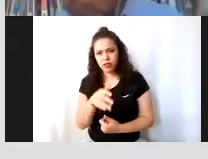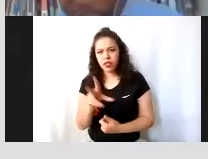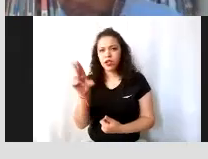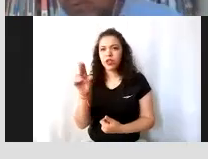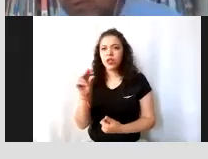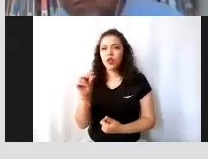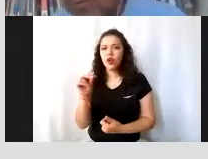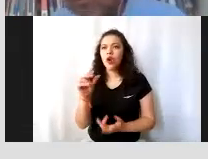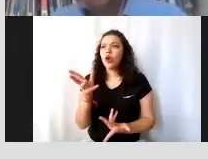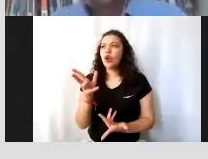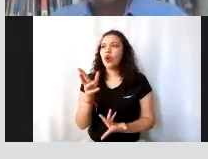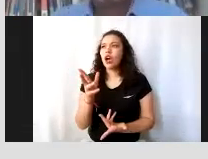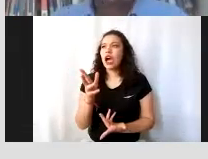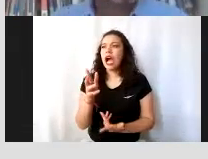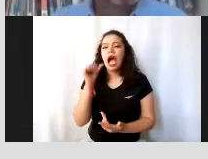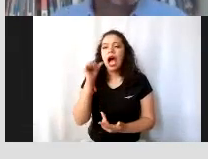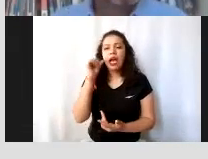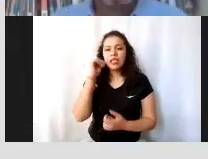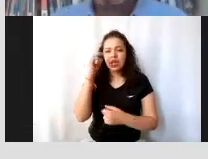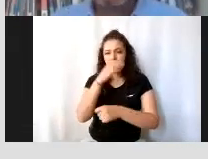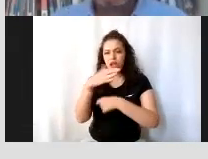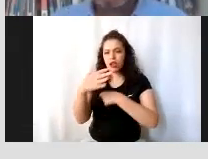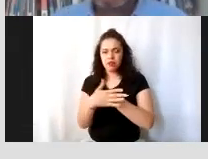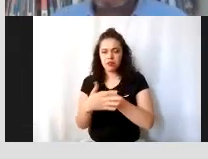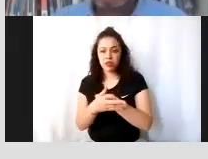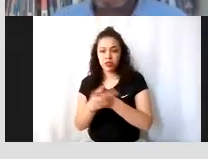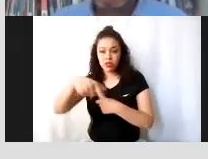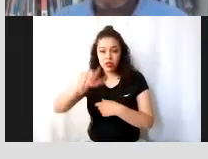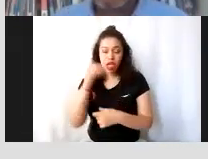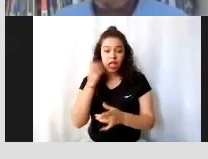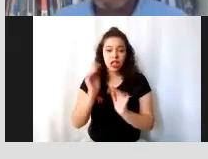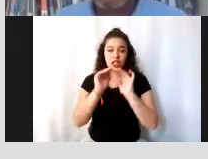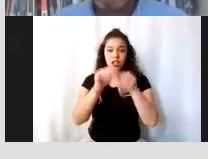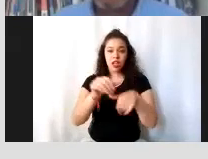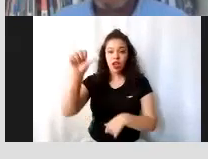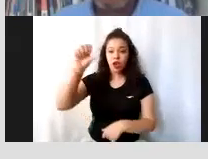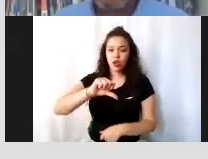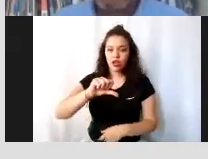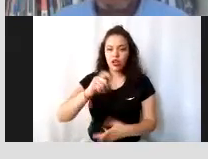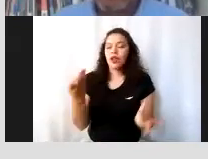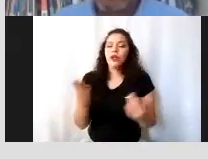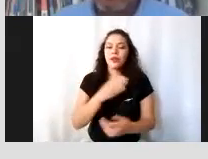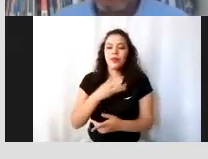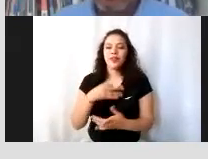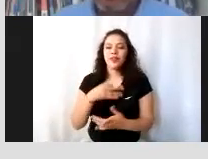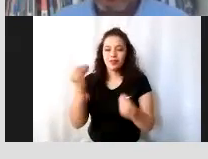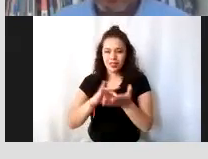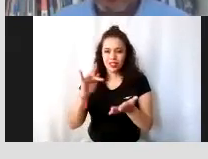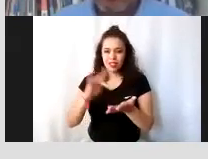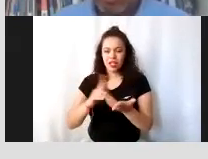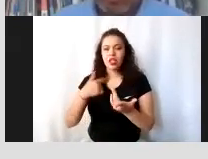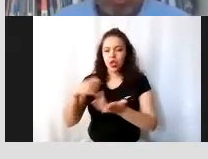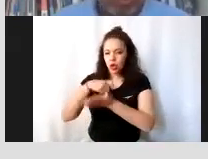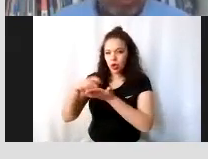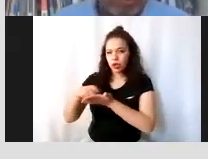el aviso ayer de si queríamos entrar para hoy. Pero bueno, mil gracias, lo tomo y más